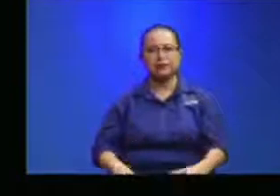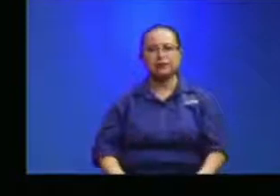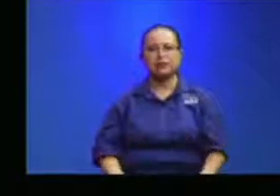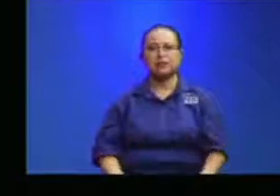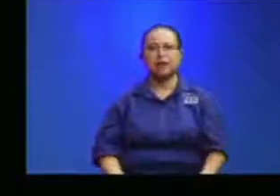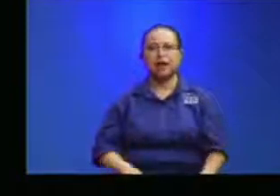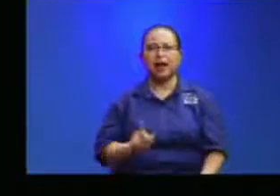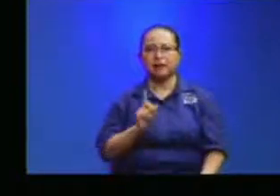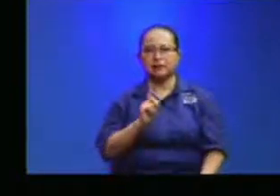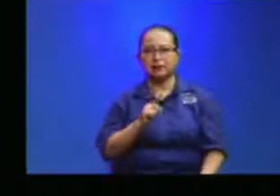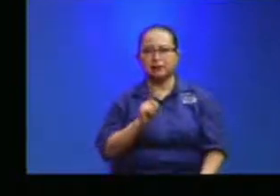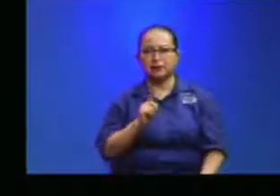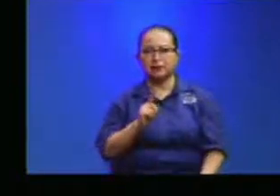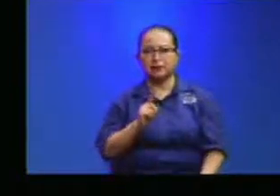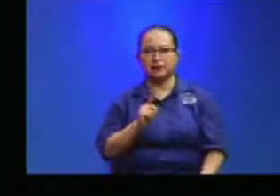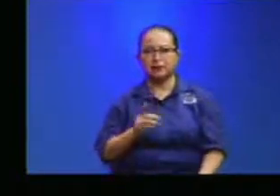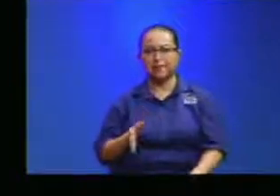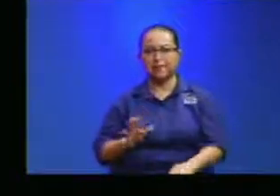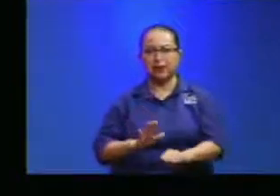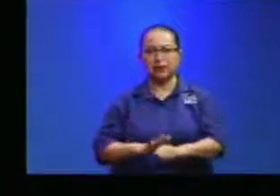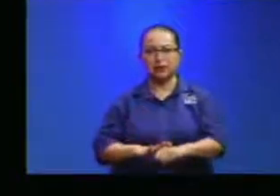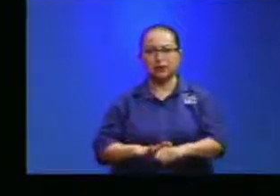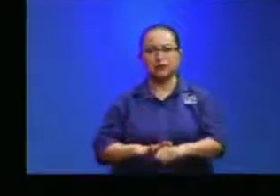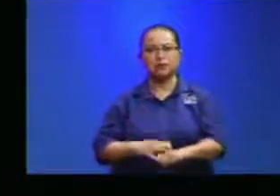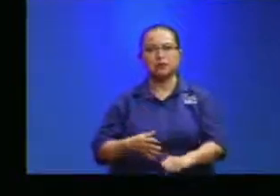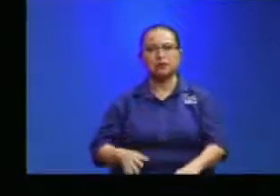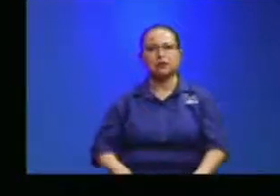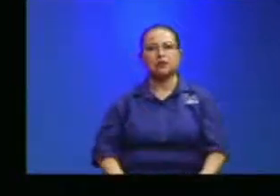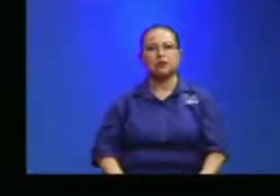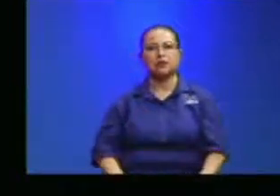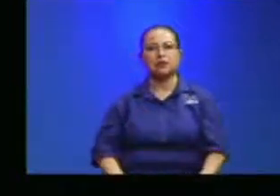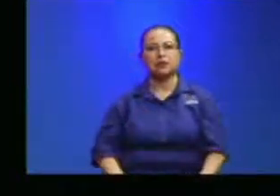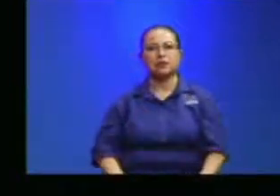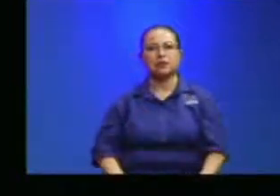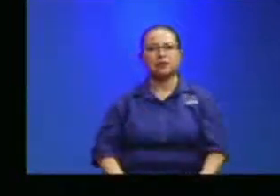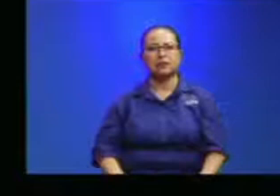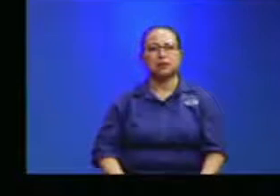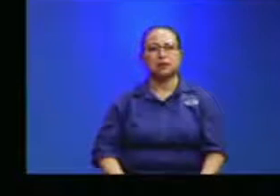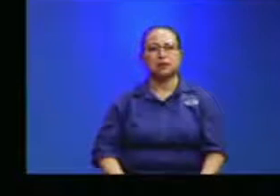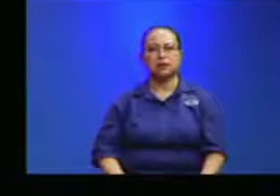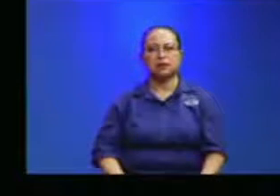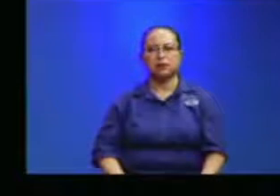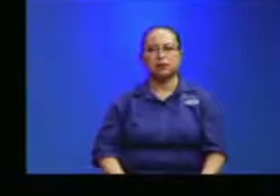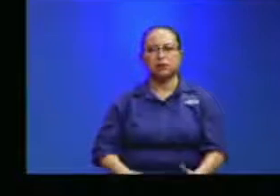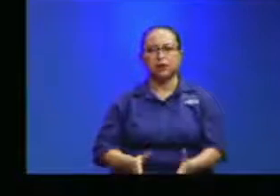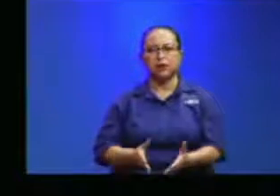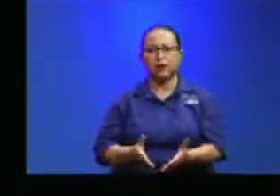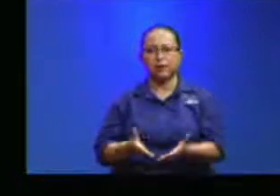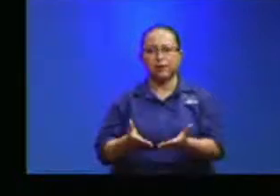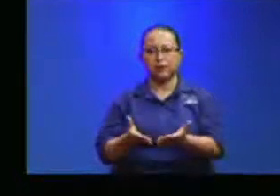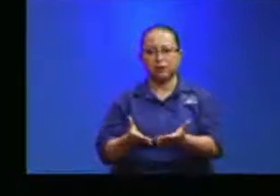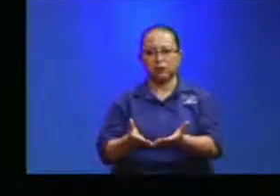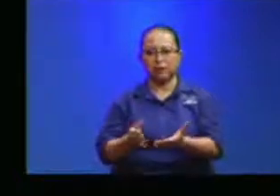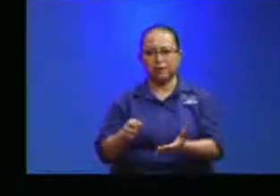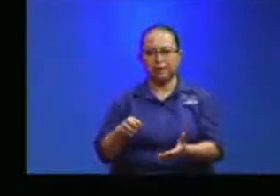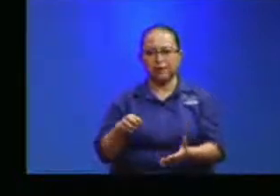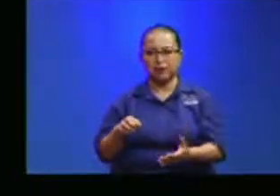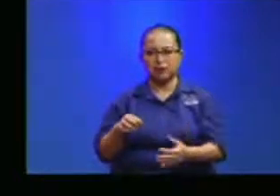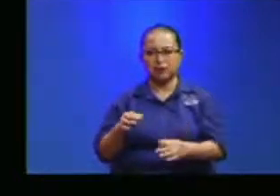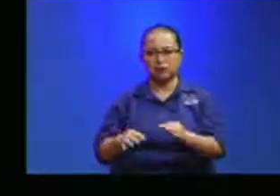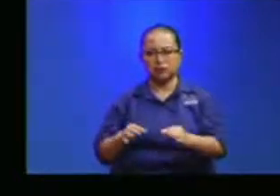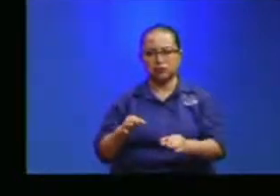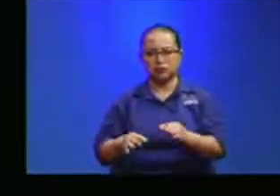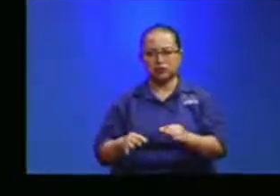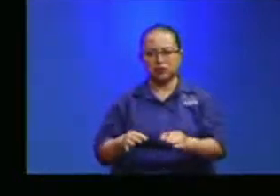y ahí pero ahí usted va más mire mi producto es paz y justicia y él y ahí está